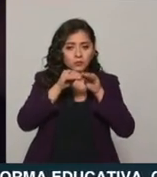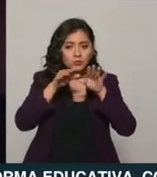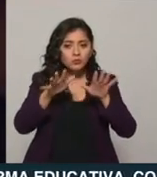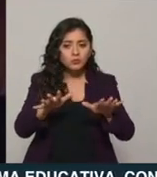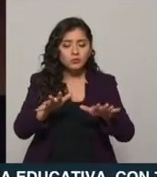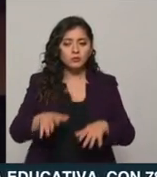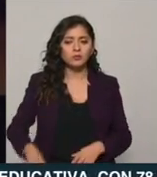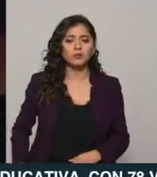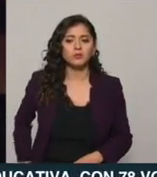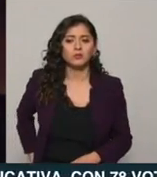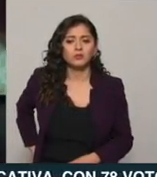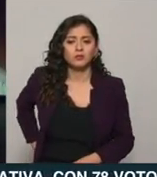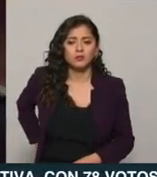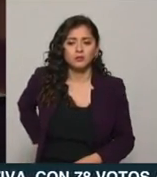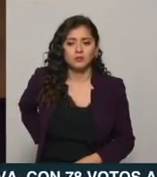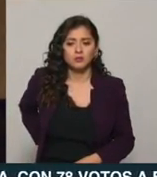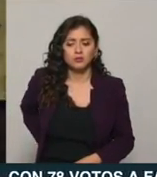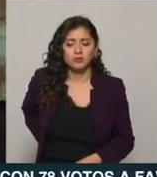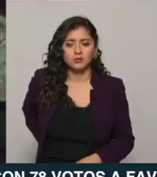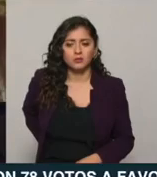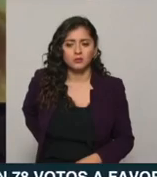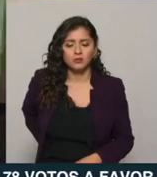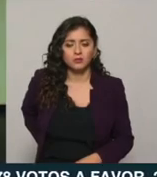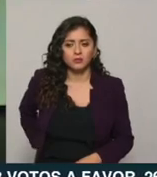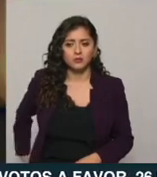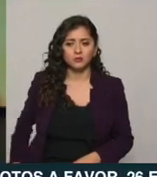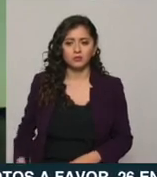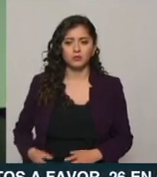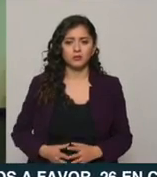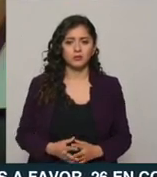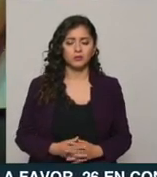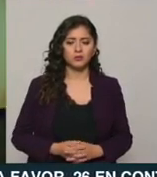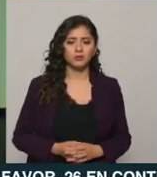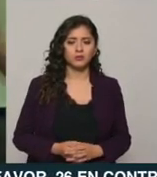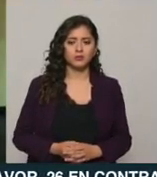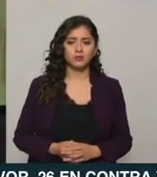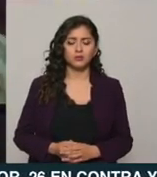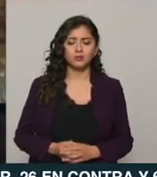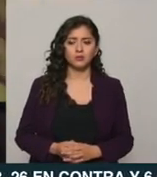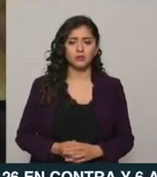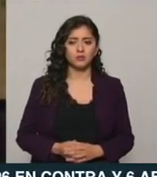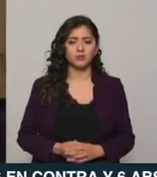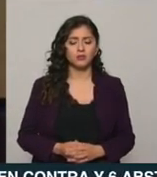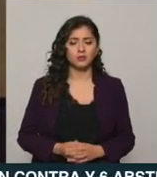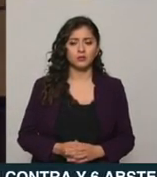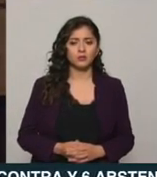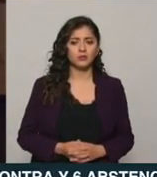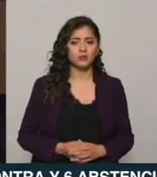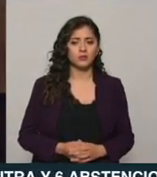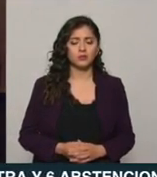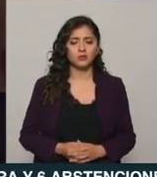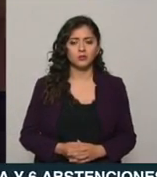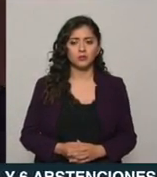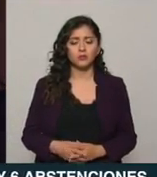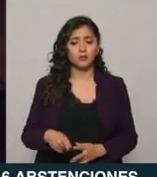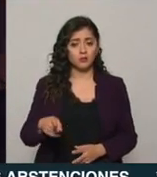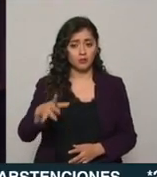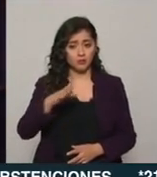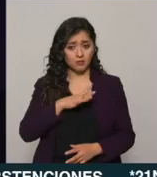campo de la inmersión. Y bueno, pues tenemos un programa que es el eje